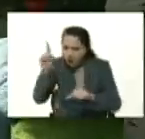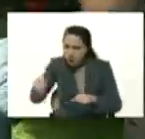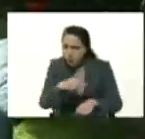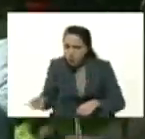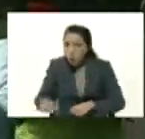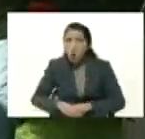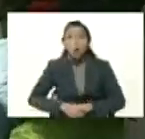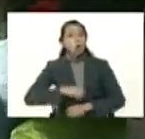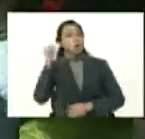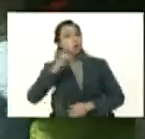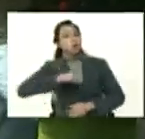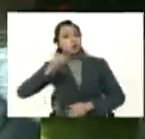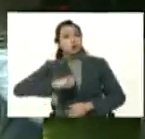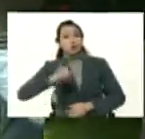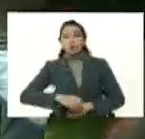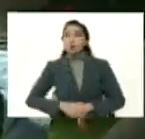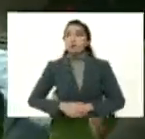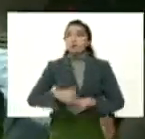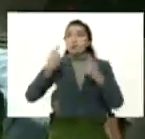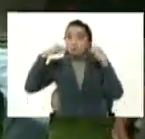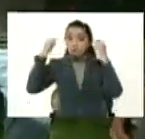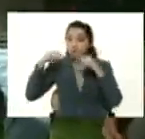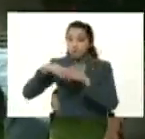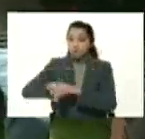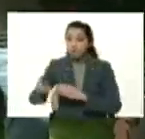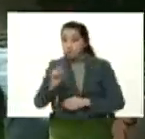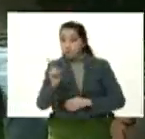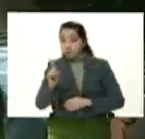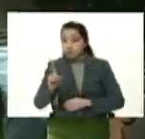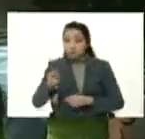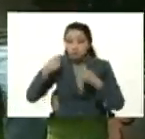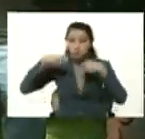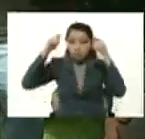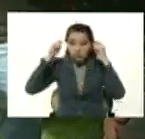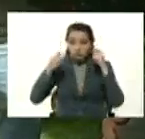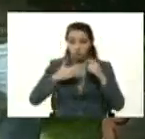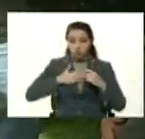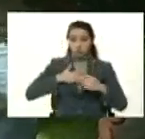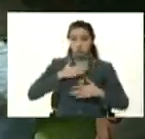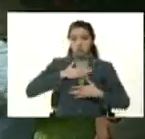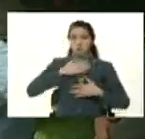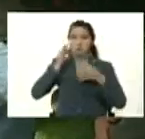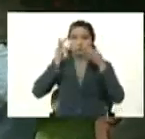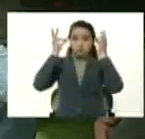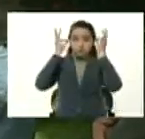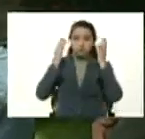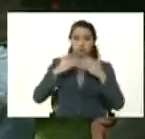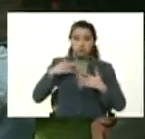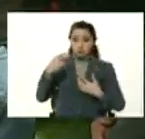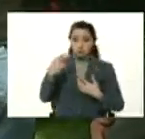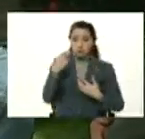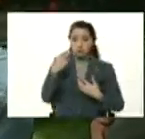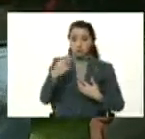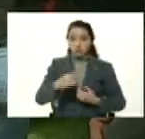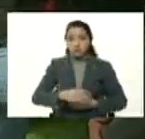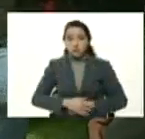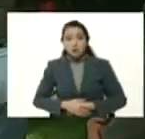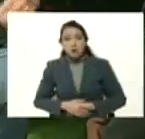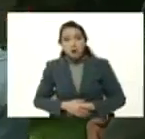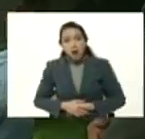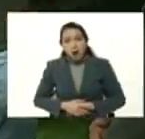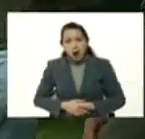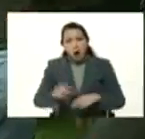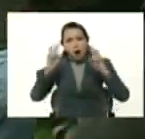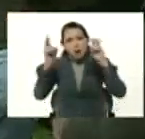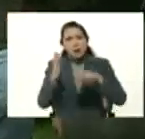presidente. No te quites la máscara. El tema... Yo no me lo he quitado. Sí. El tema principal allí, como